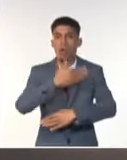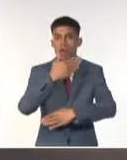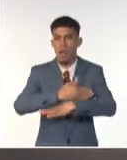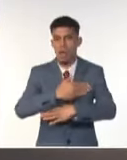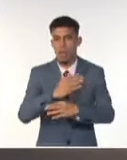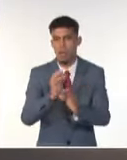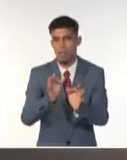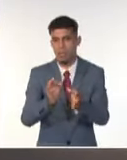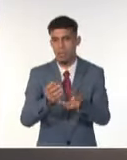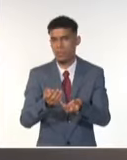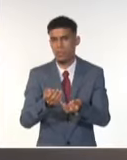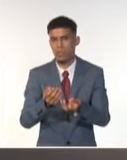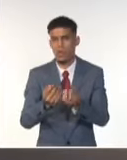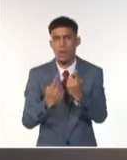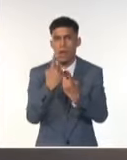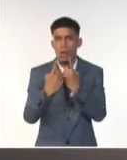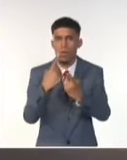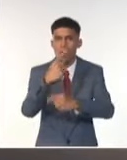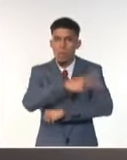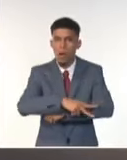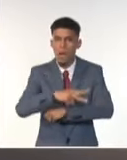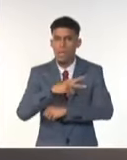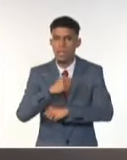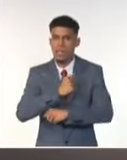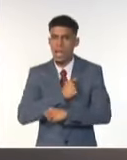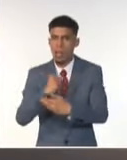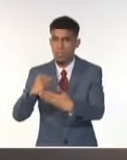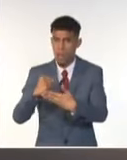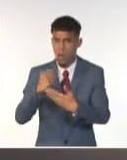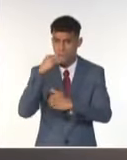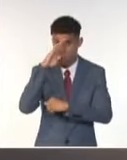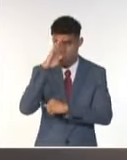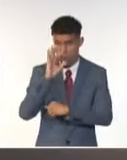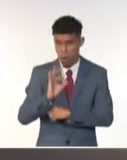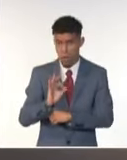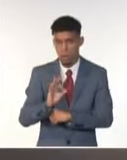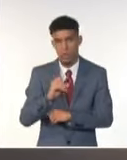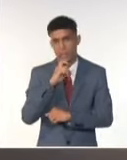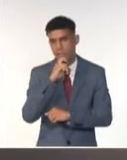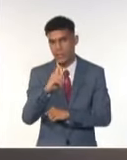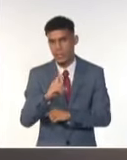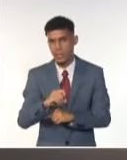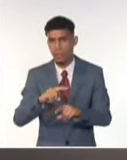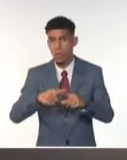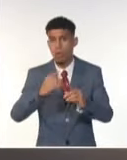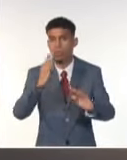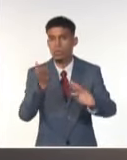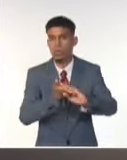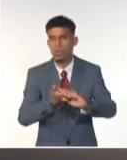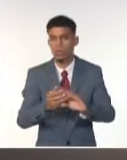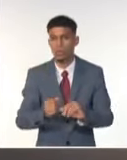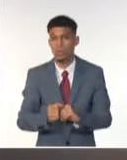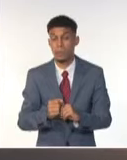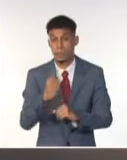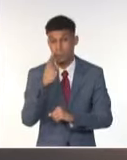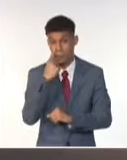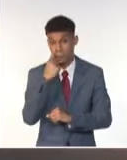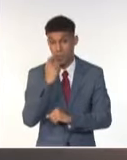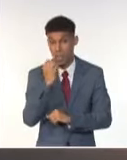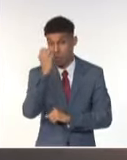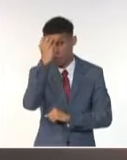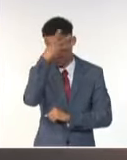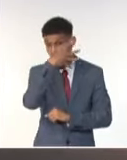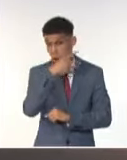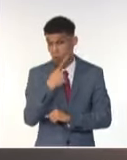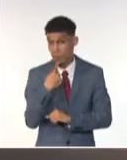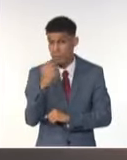los cubanos que están aquí o por allá o por cualquier otro lugar del mundo. Fíjese si Trump es un